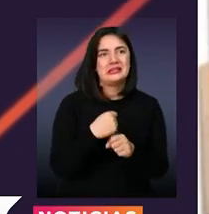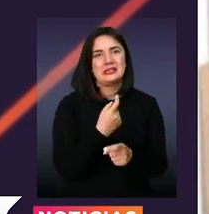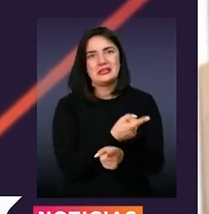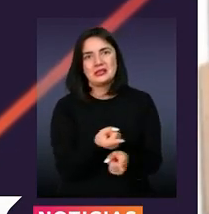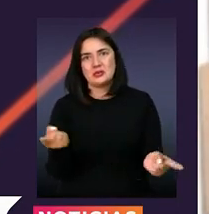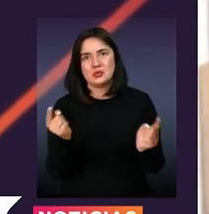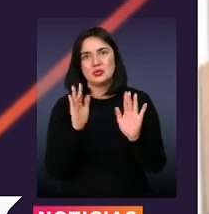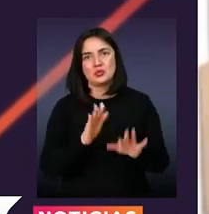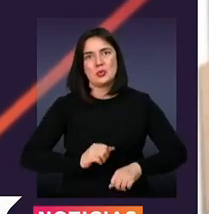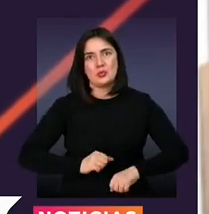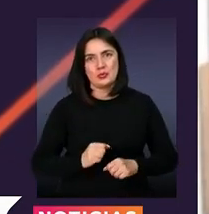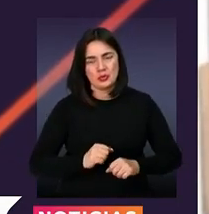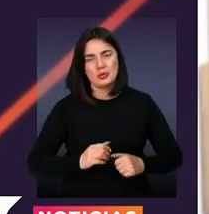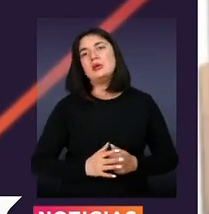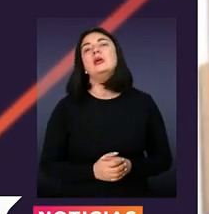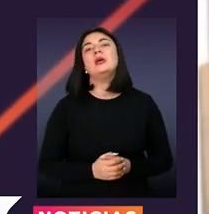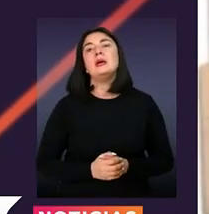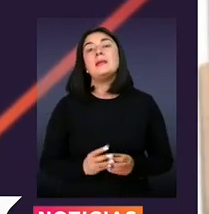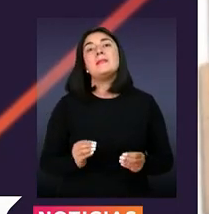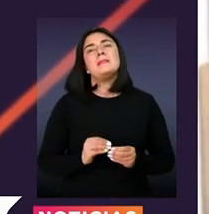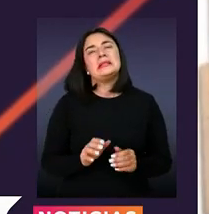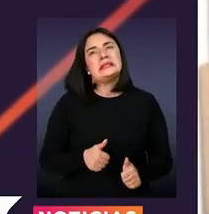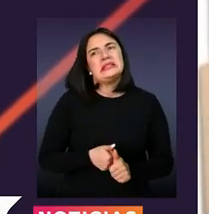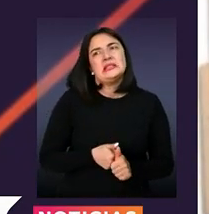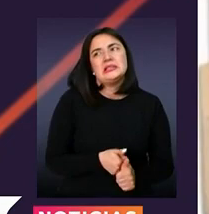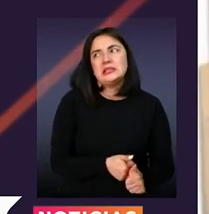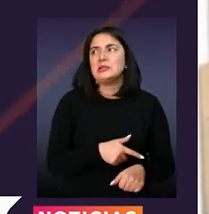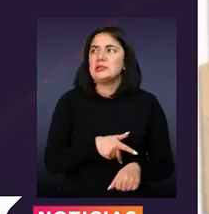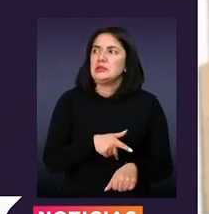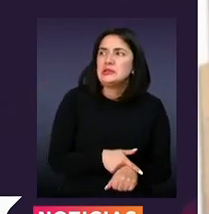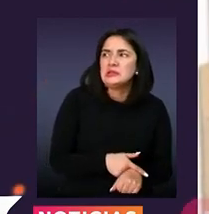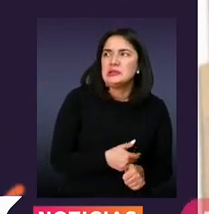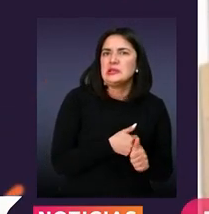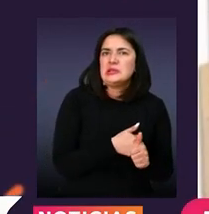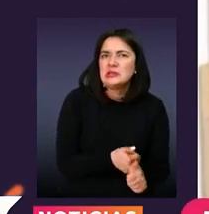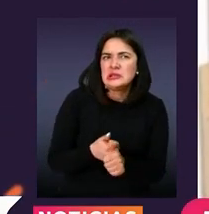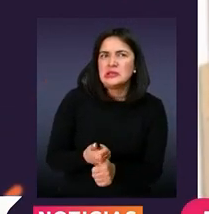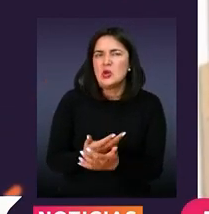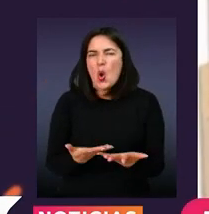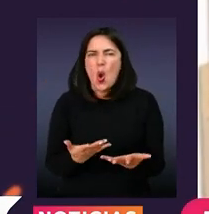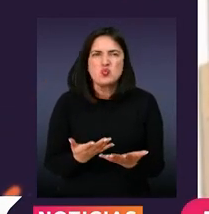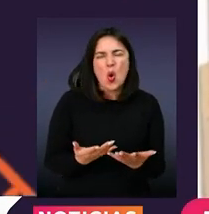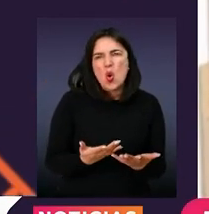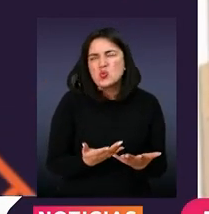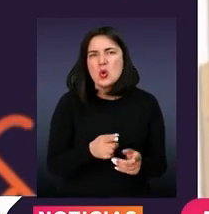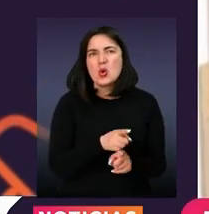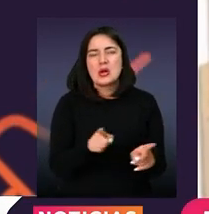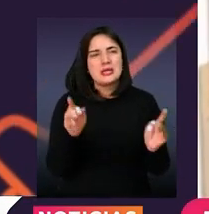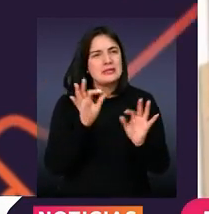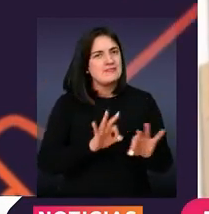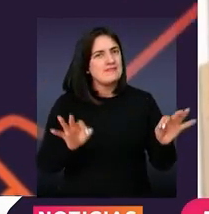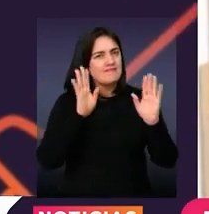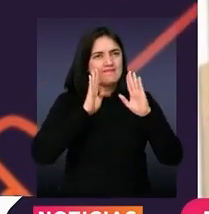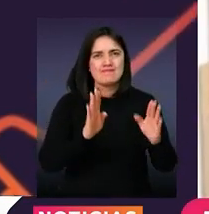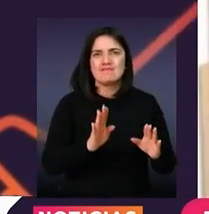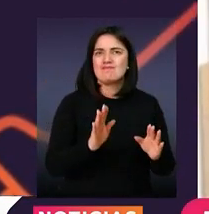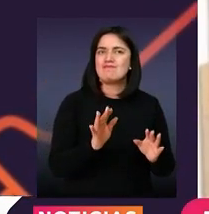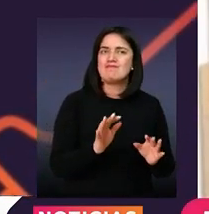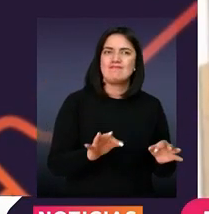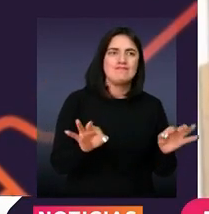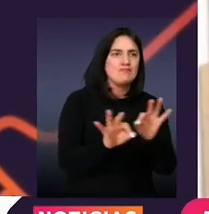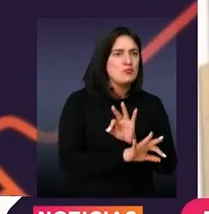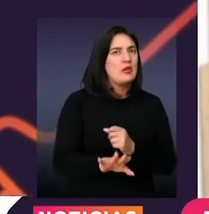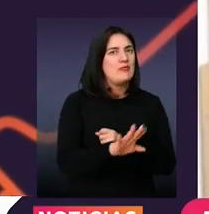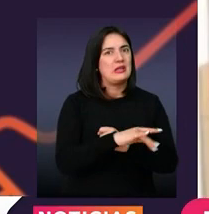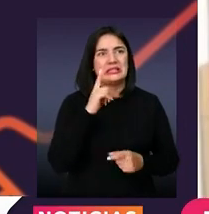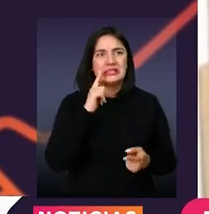ciudad bogotá en seguir presionando para que se vuelva a restituir la atención primaria en salud no con una respuesta